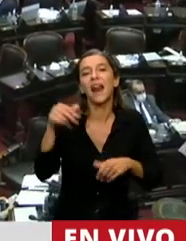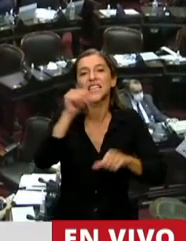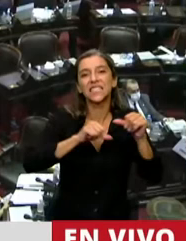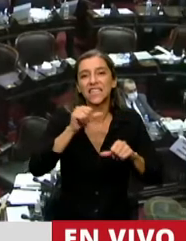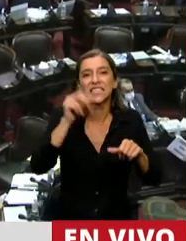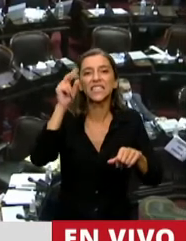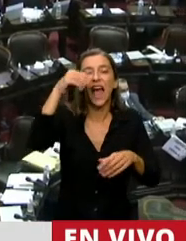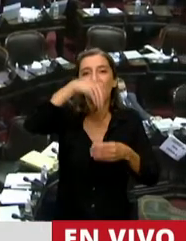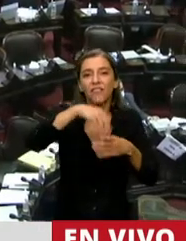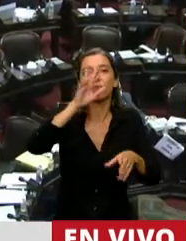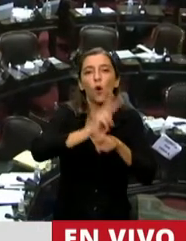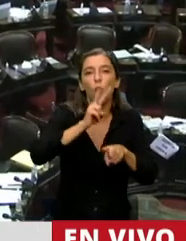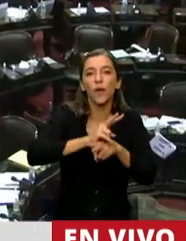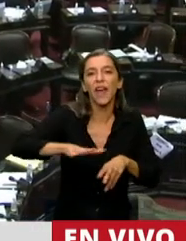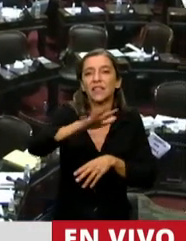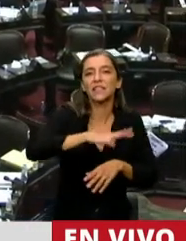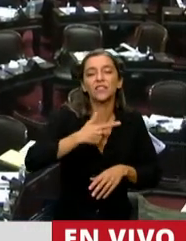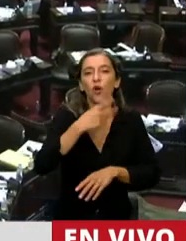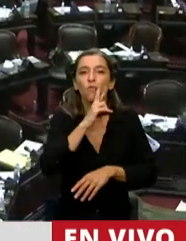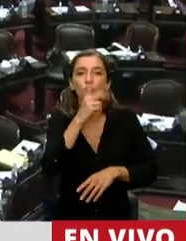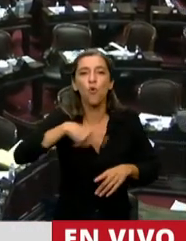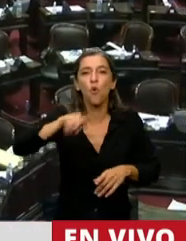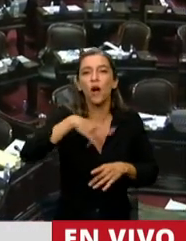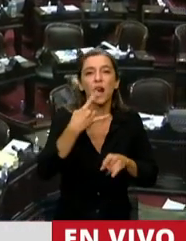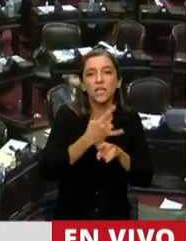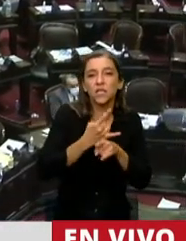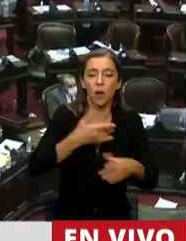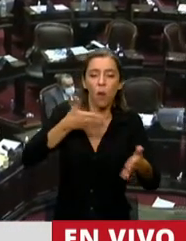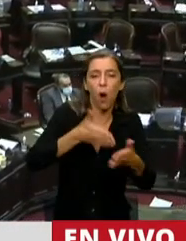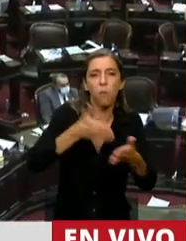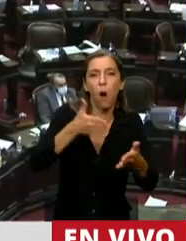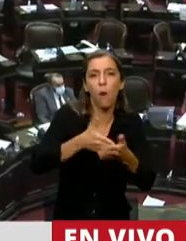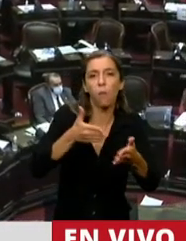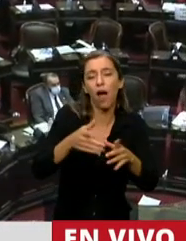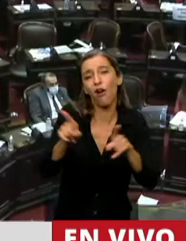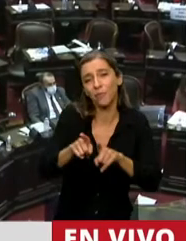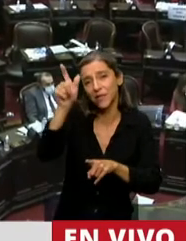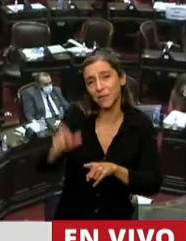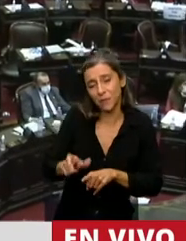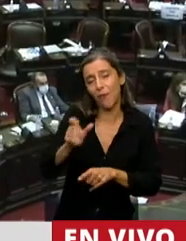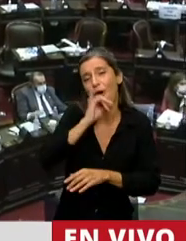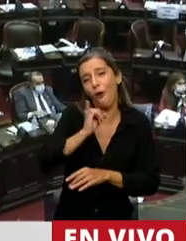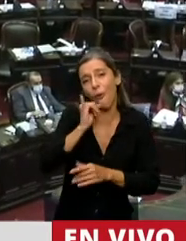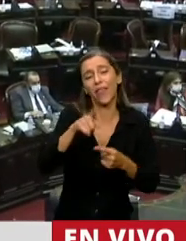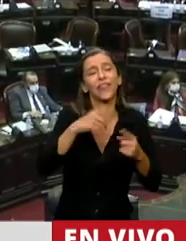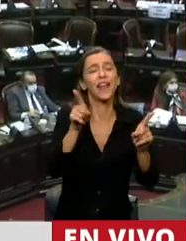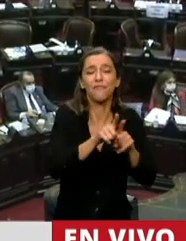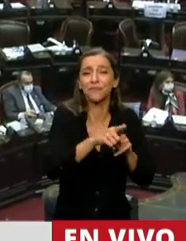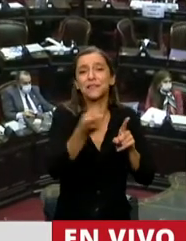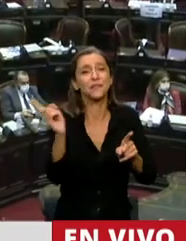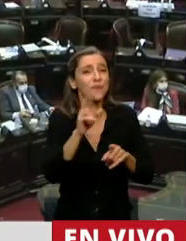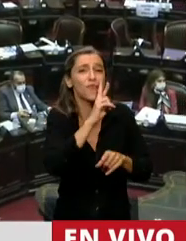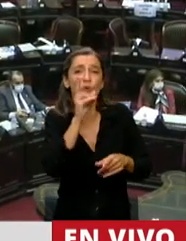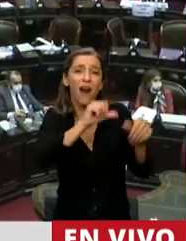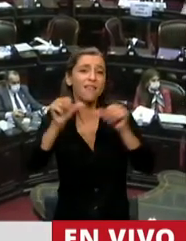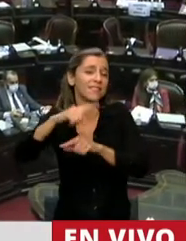puede ser para las mujeres científicas de Argentina una carrera de obstáculos vivir y hacer ciencia. La verdad